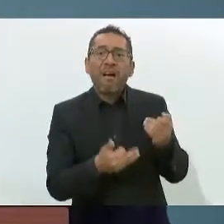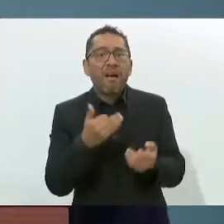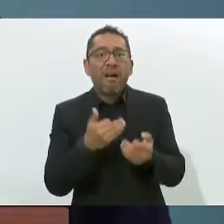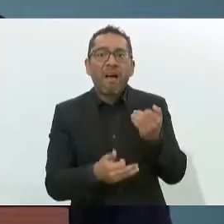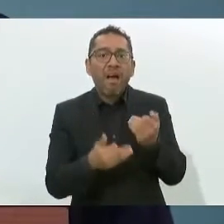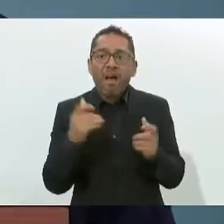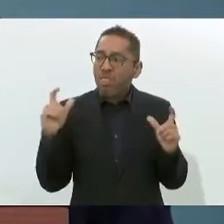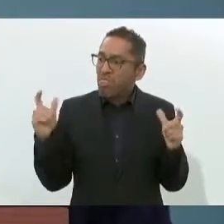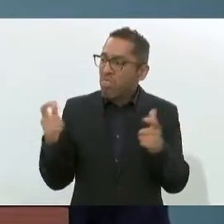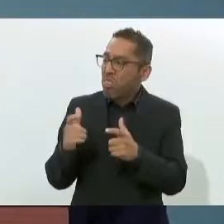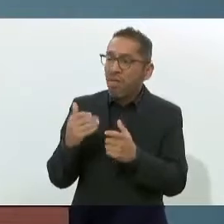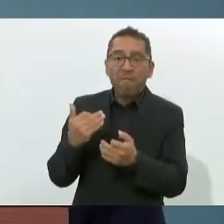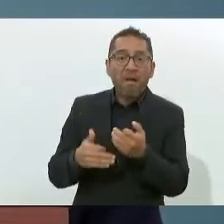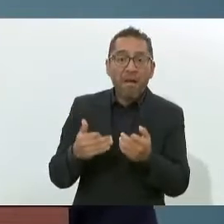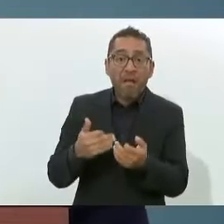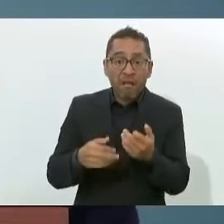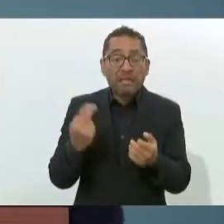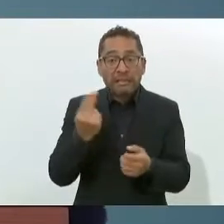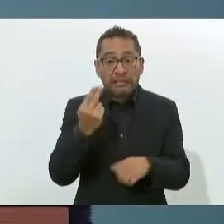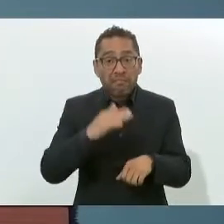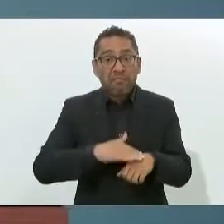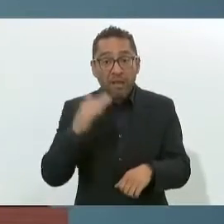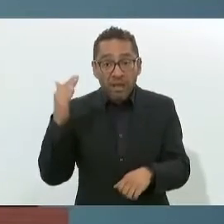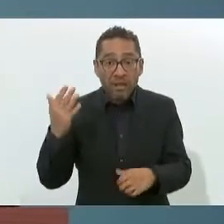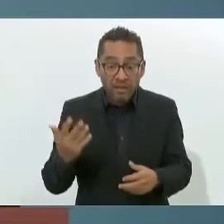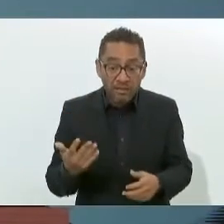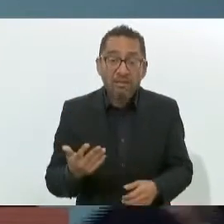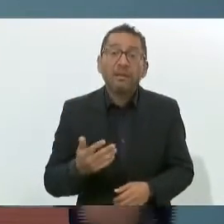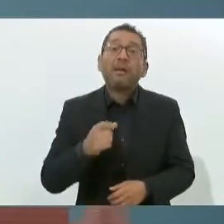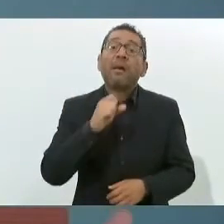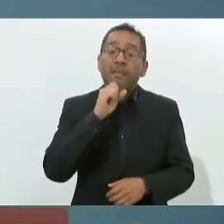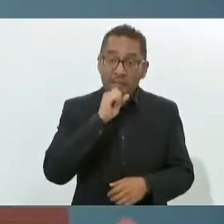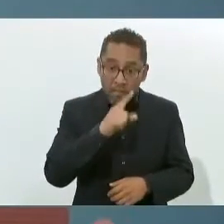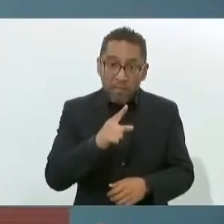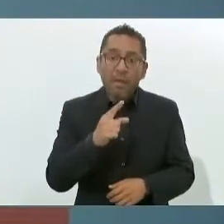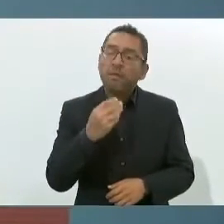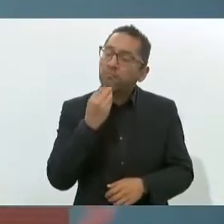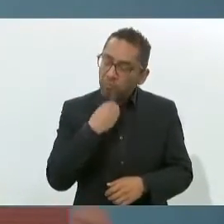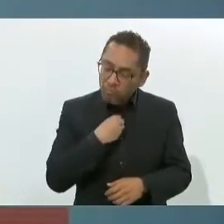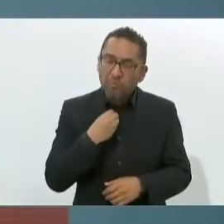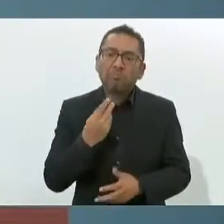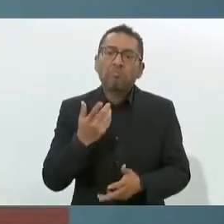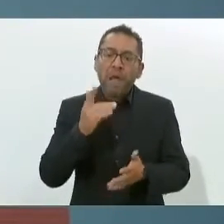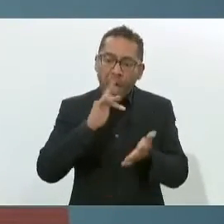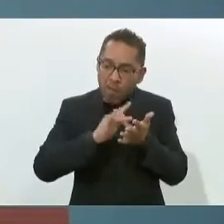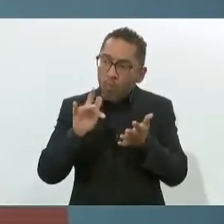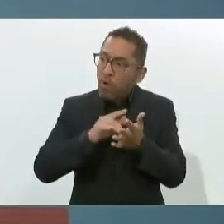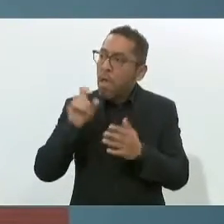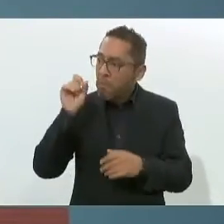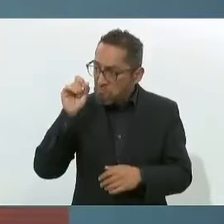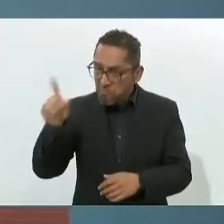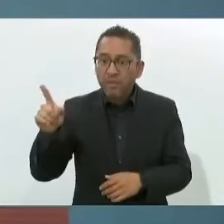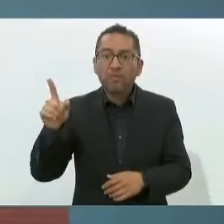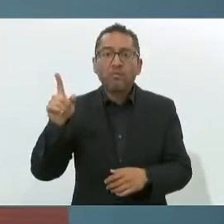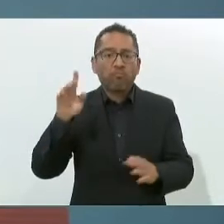Tuvimos también que apoyarnos con las Fuerzas